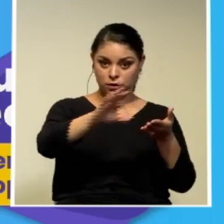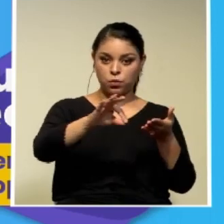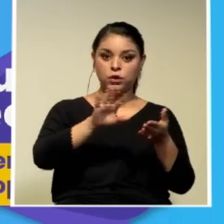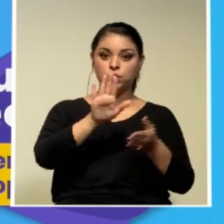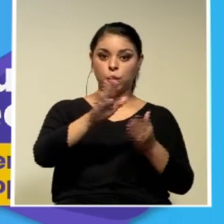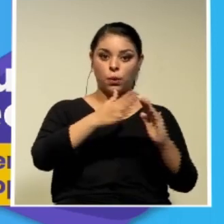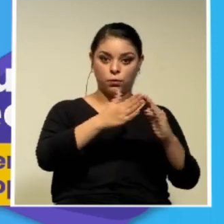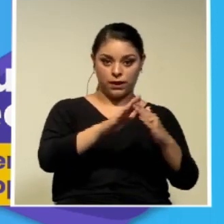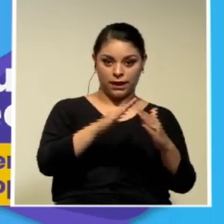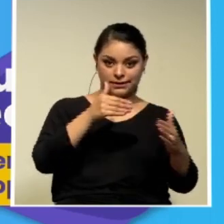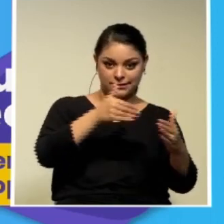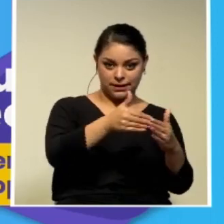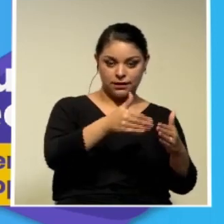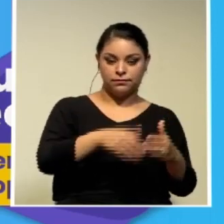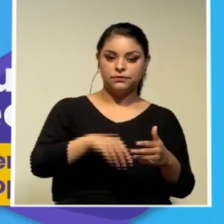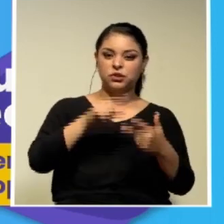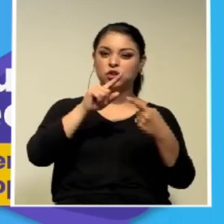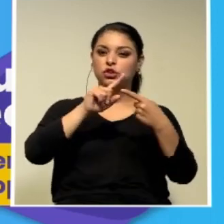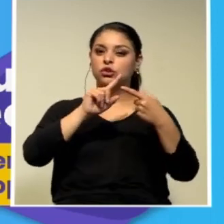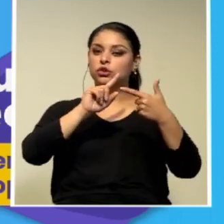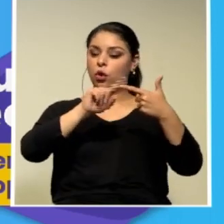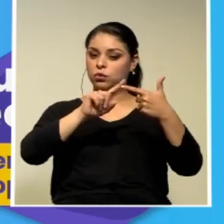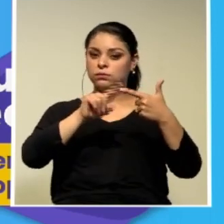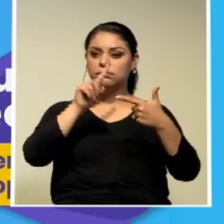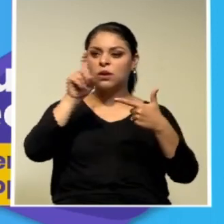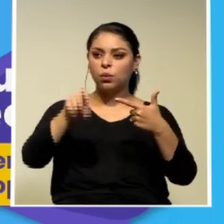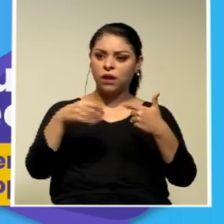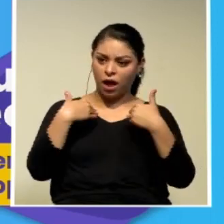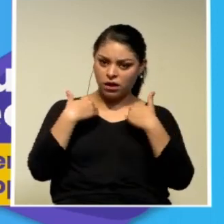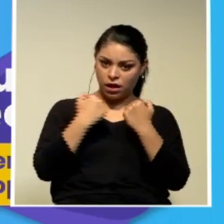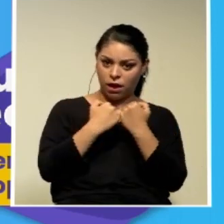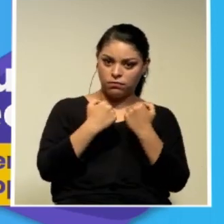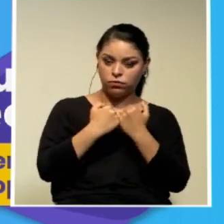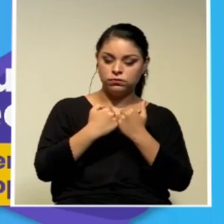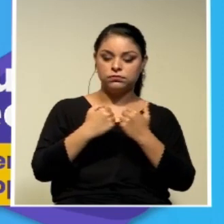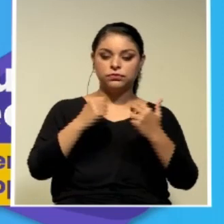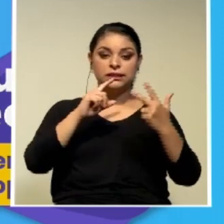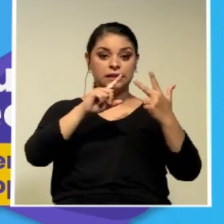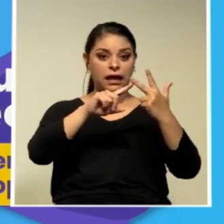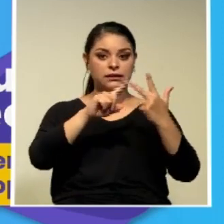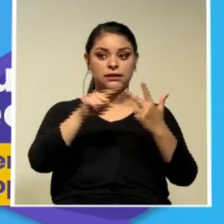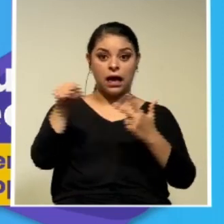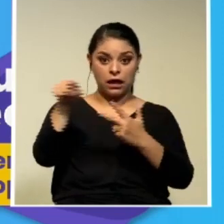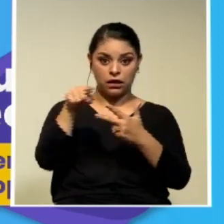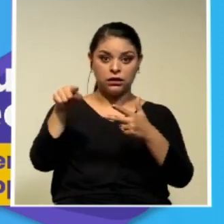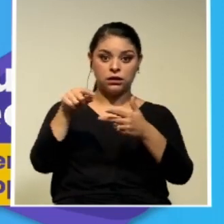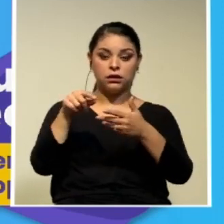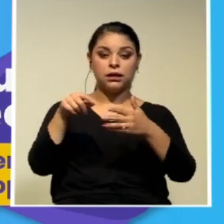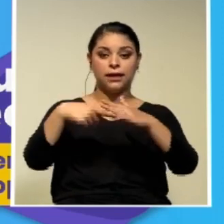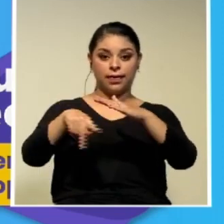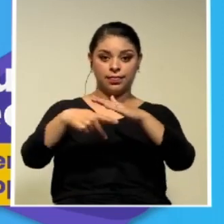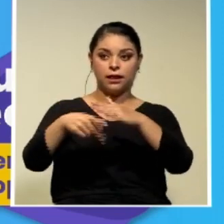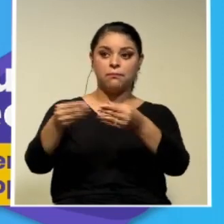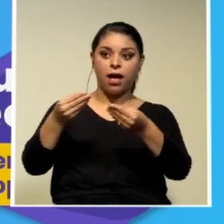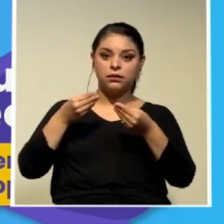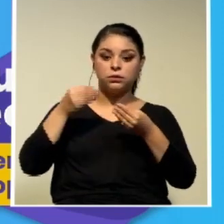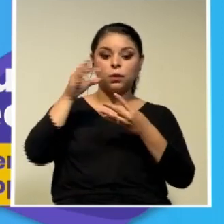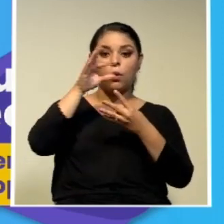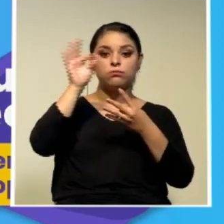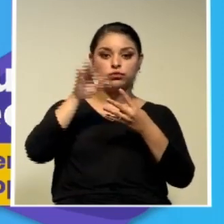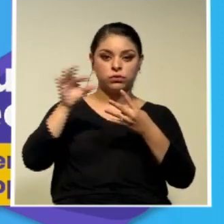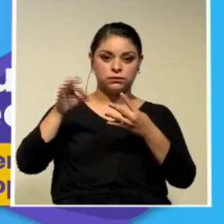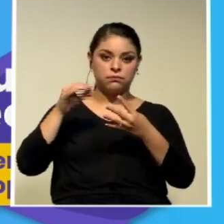consulte sobre la disponibilidad de cupo. 3, el centro educativo le indicará las opciones que tiene disponibles para realizar